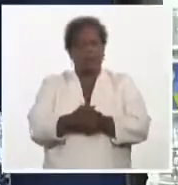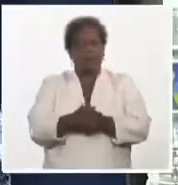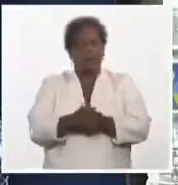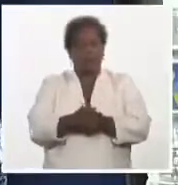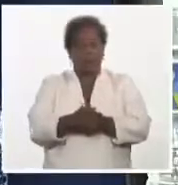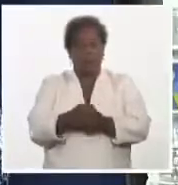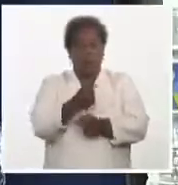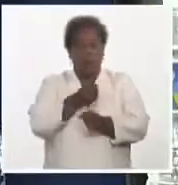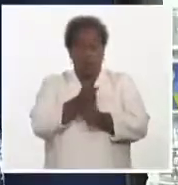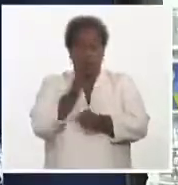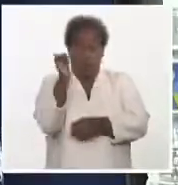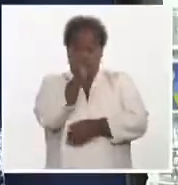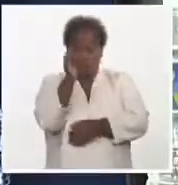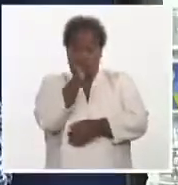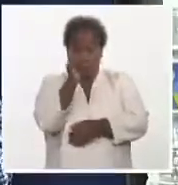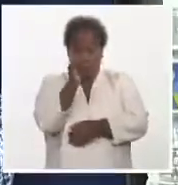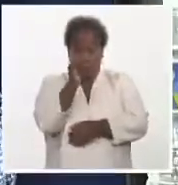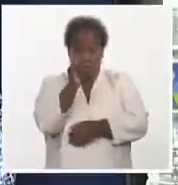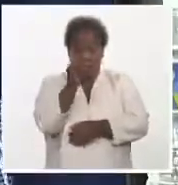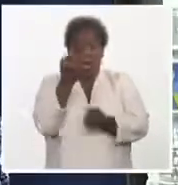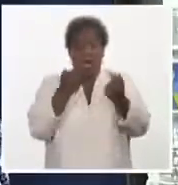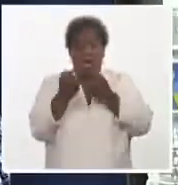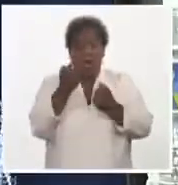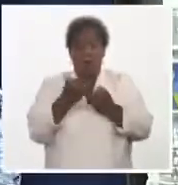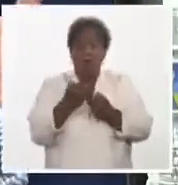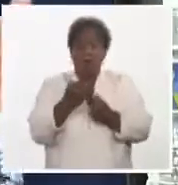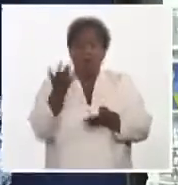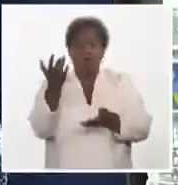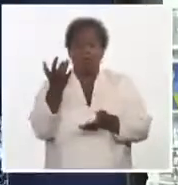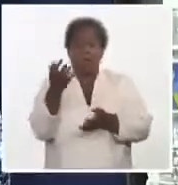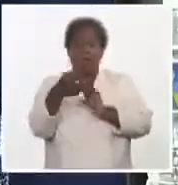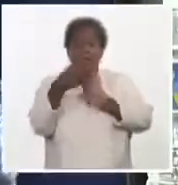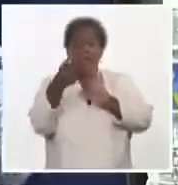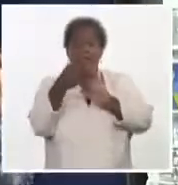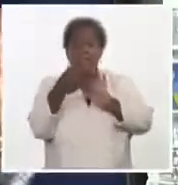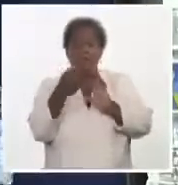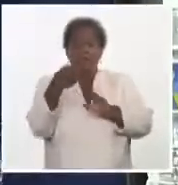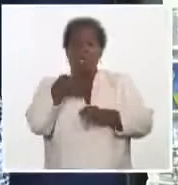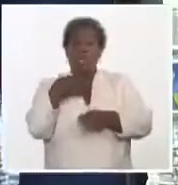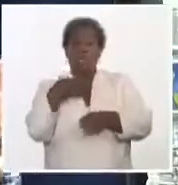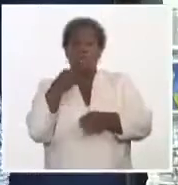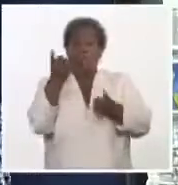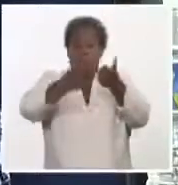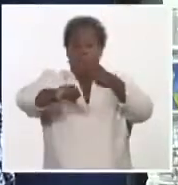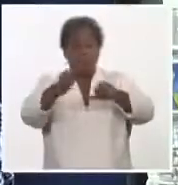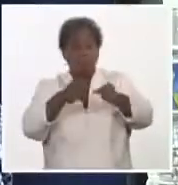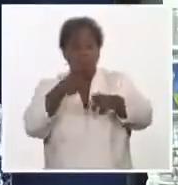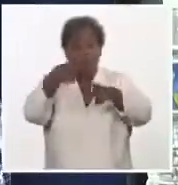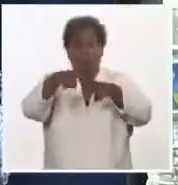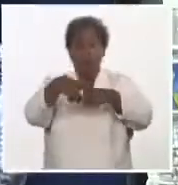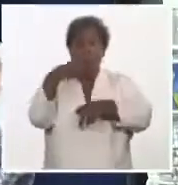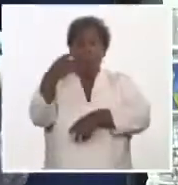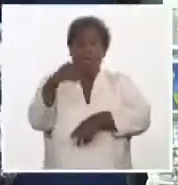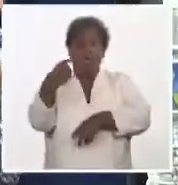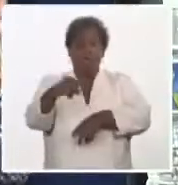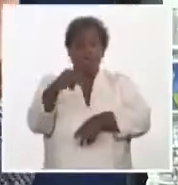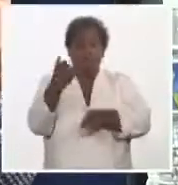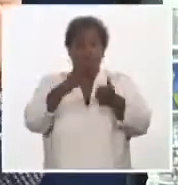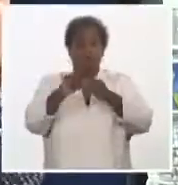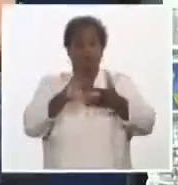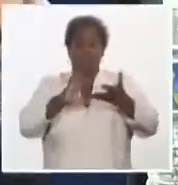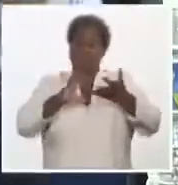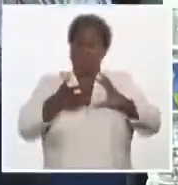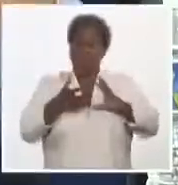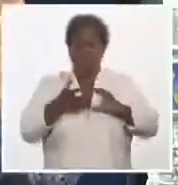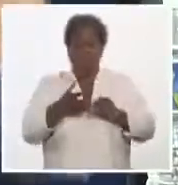no se pueden dar aquellas asignaturas que tienen un componente tecnológico muy grande, laboratorios, con prácticas laboratorios muy complejas, y esas, por